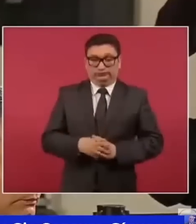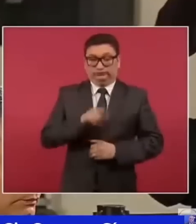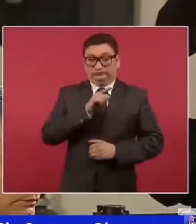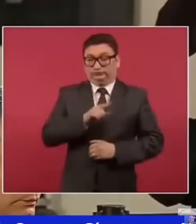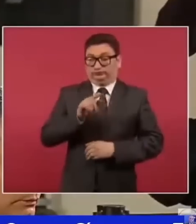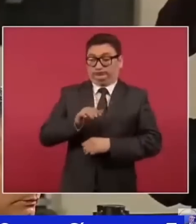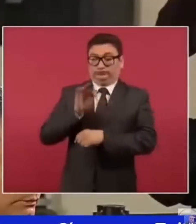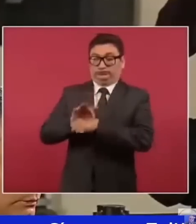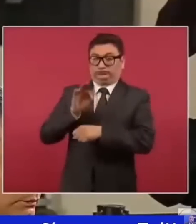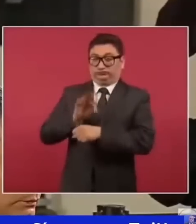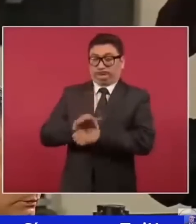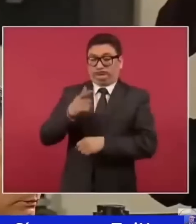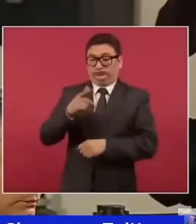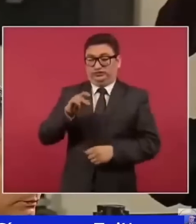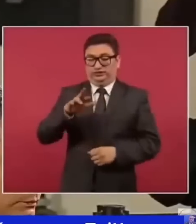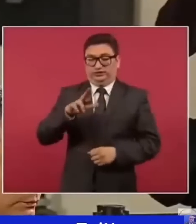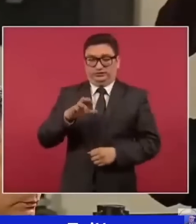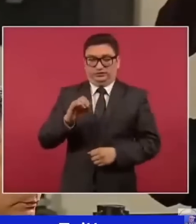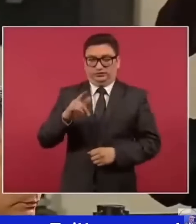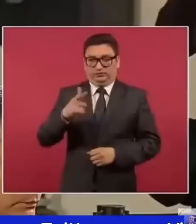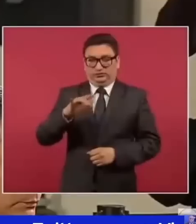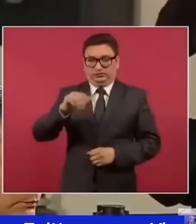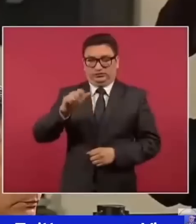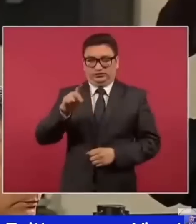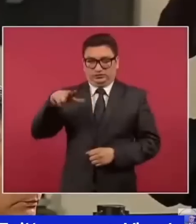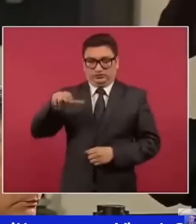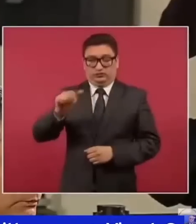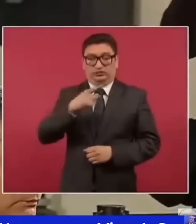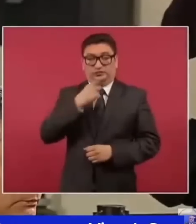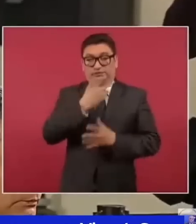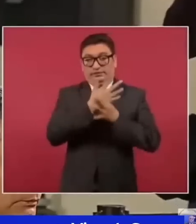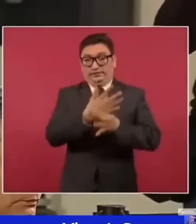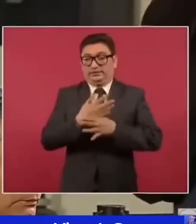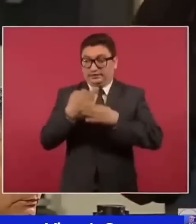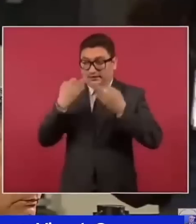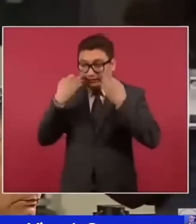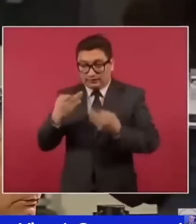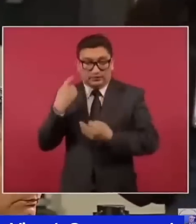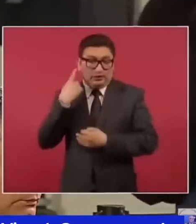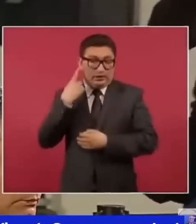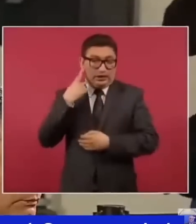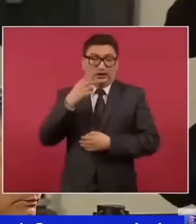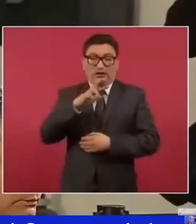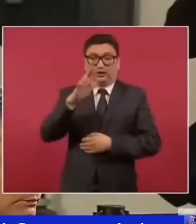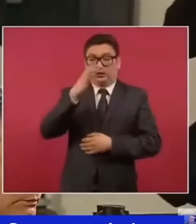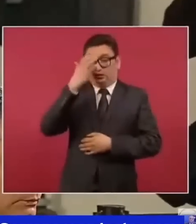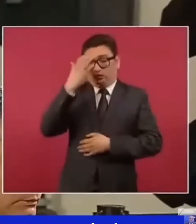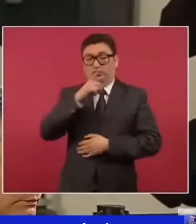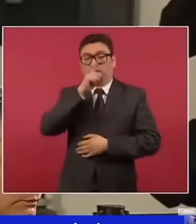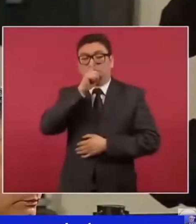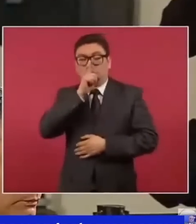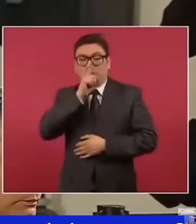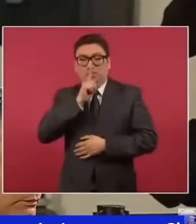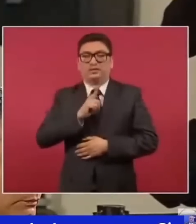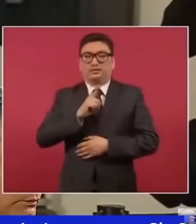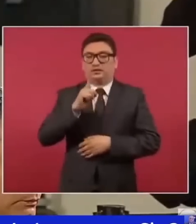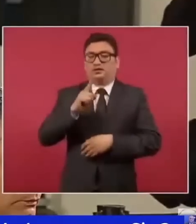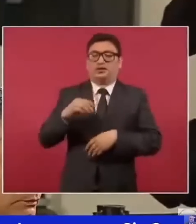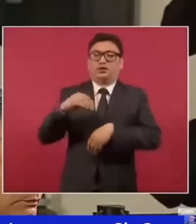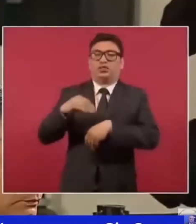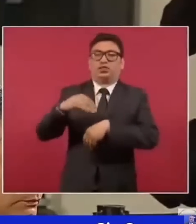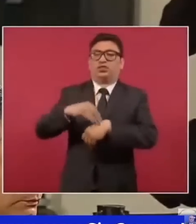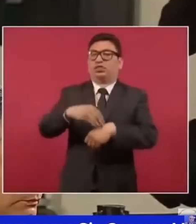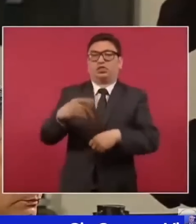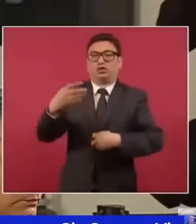defendiendo a Genaro García Luna, diciendo que testigos de oídas que reconocieron haber mentido en sus testimonios en la corte,